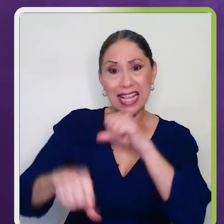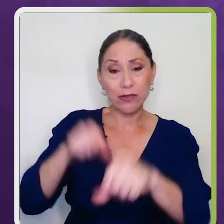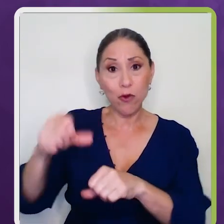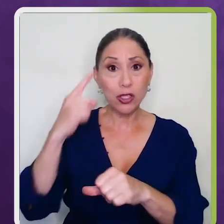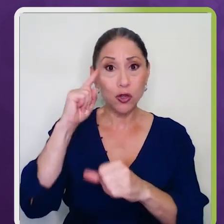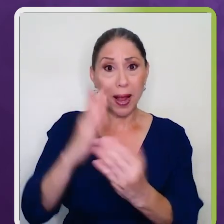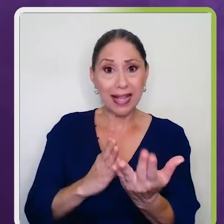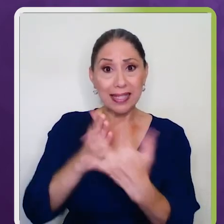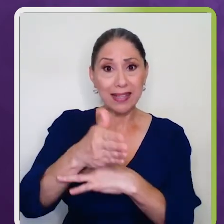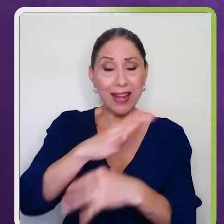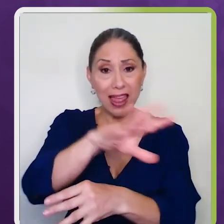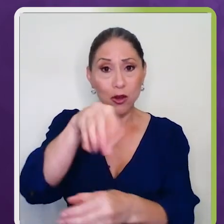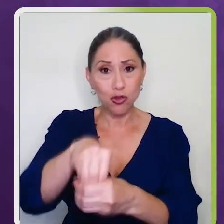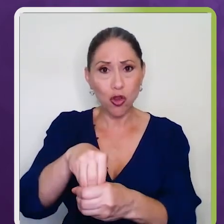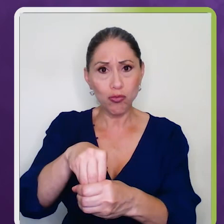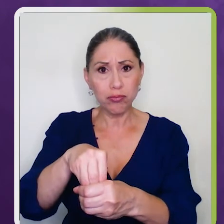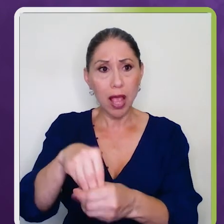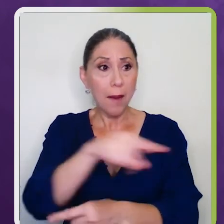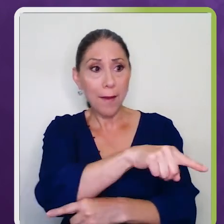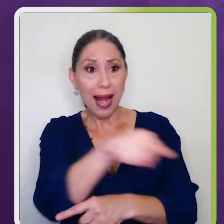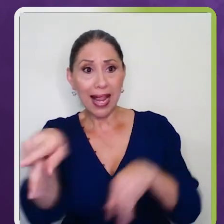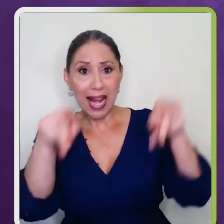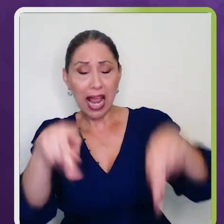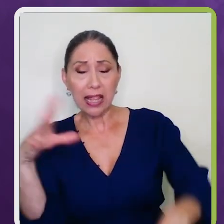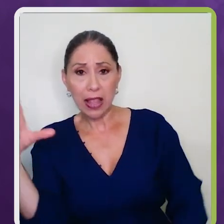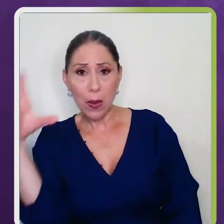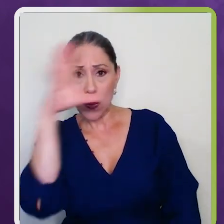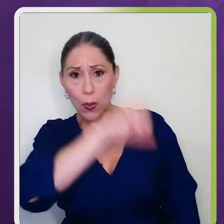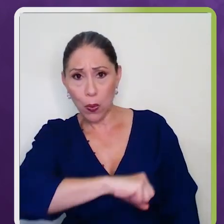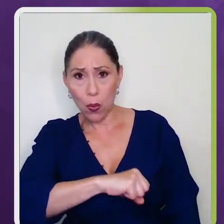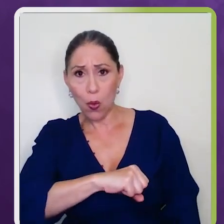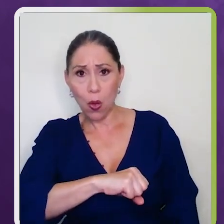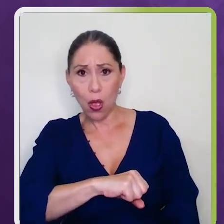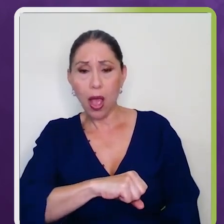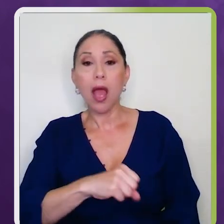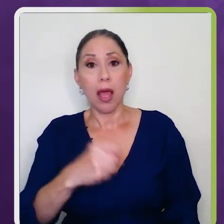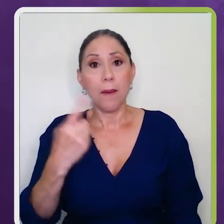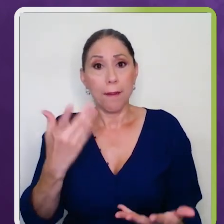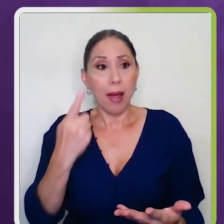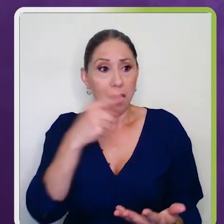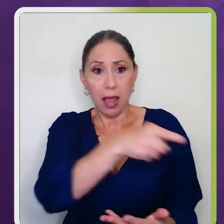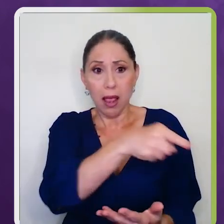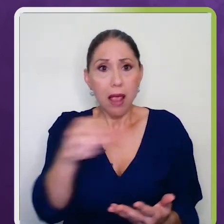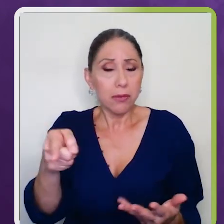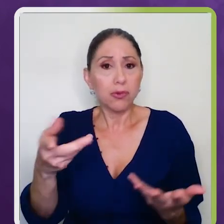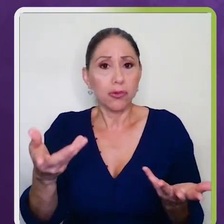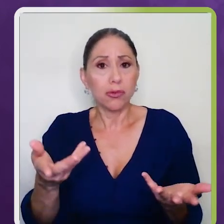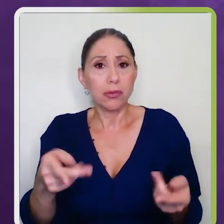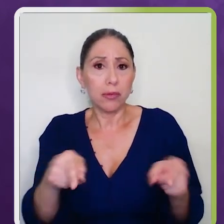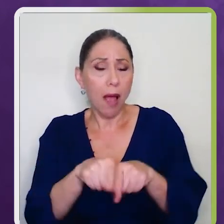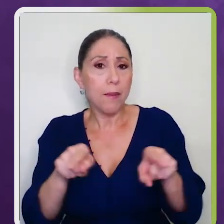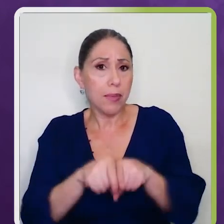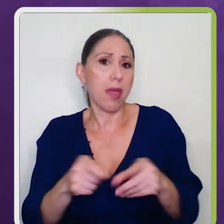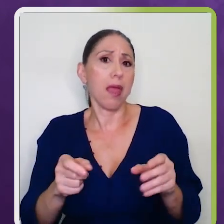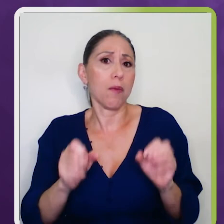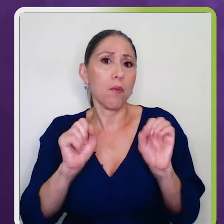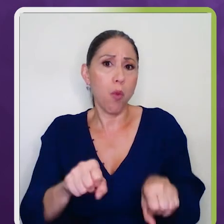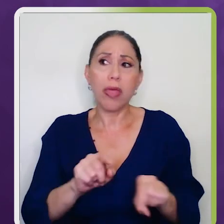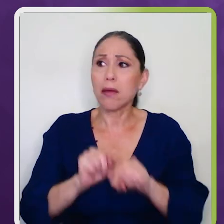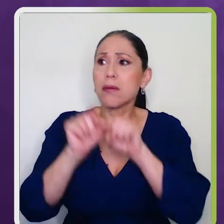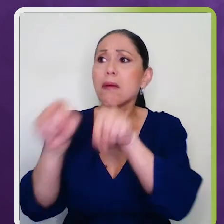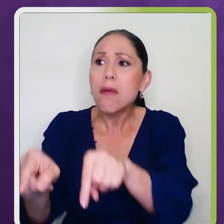la accesibilidad y por la inclusión, para que también pues la gente, como un valor agregado del interés que han tenido estas empresas, les retribuya